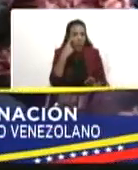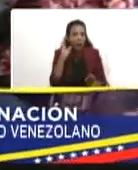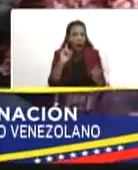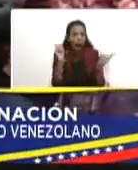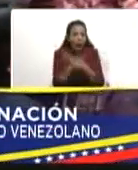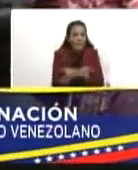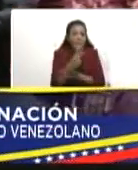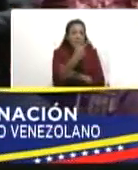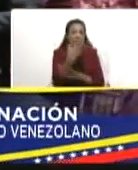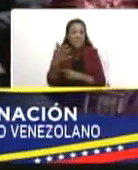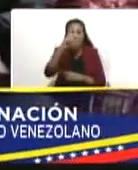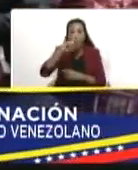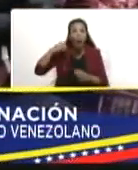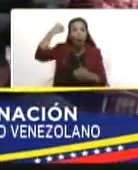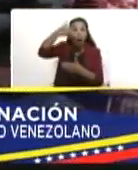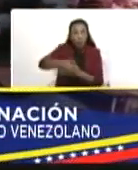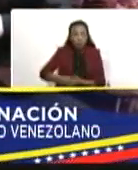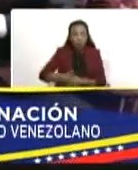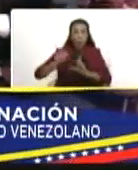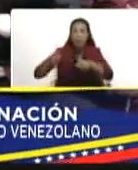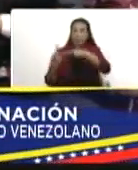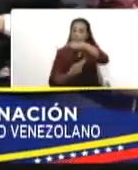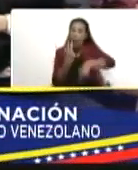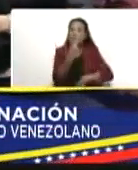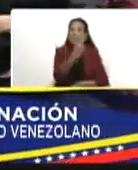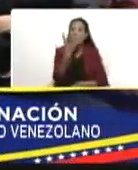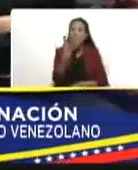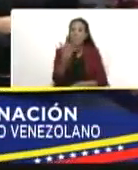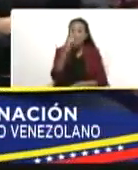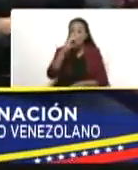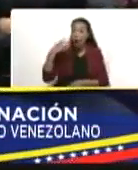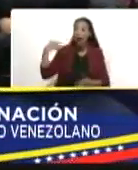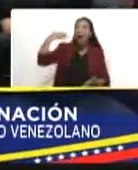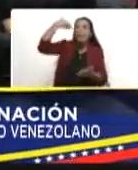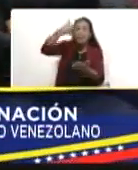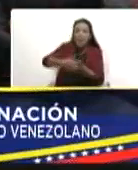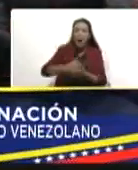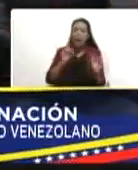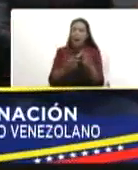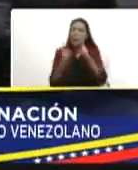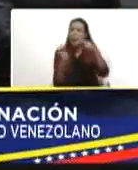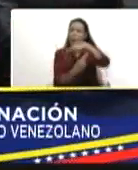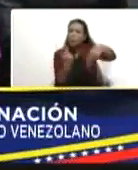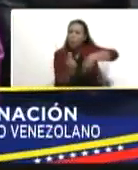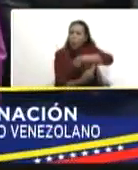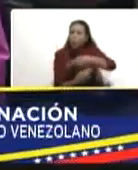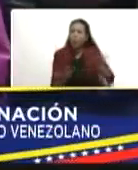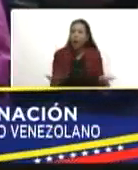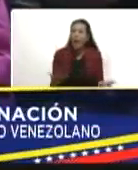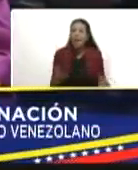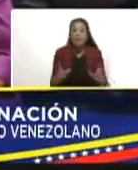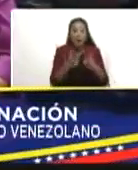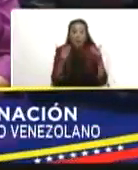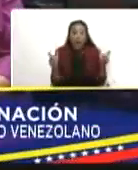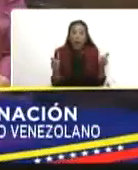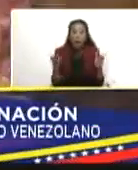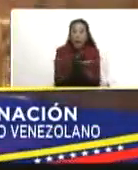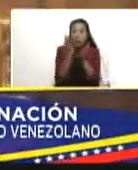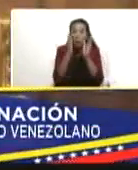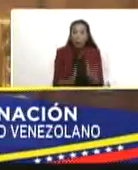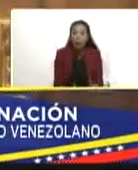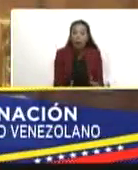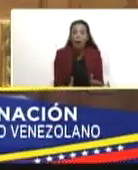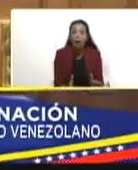cambio en 25 años hace 25 años la instalación la matrícula estudiantil del